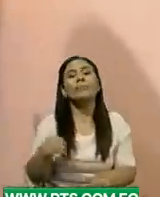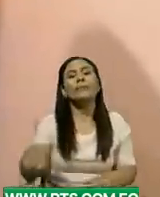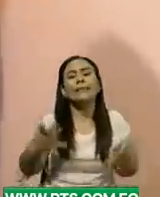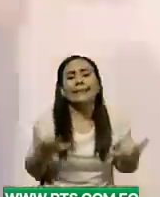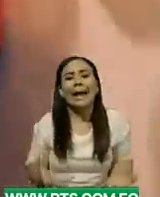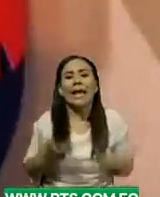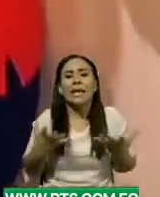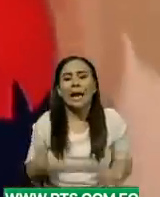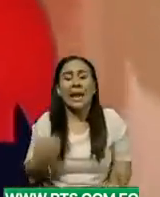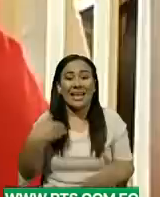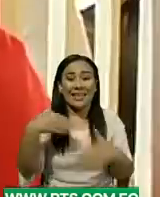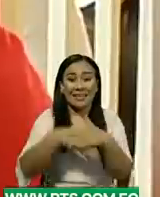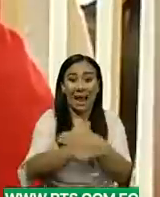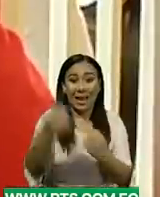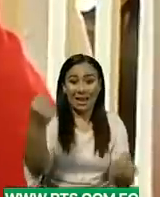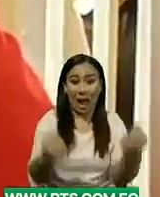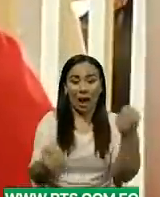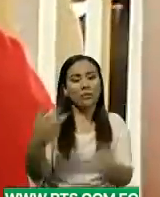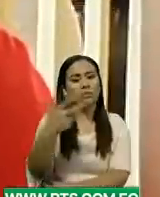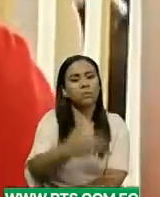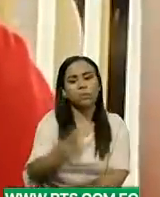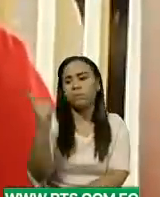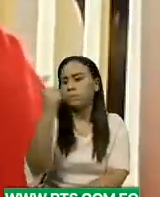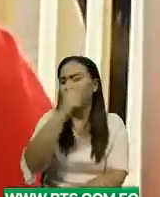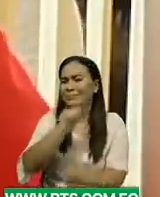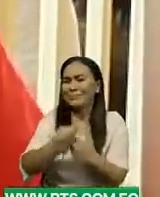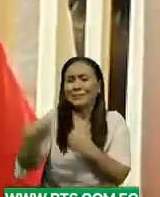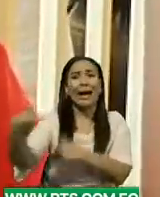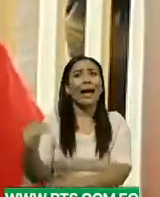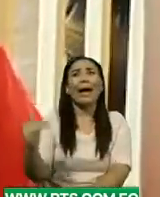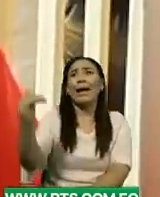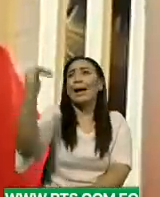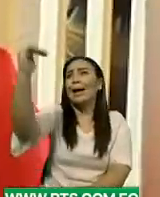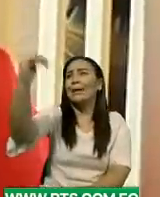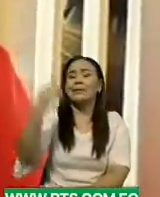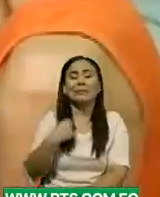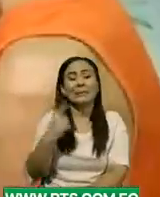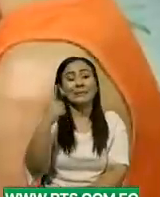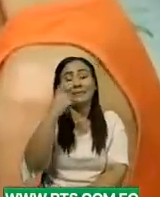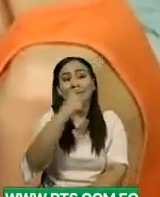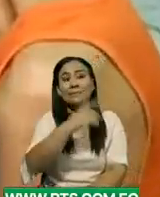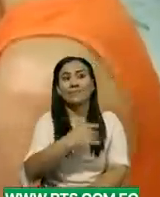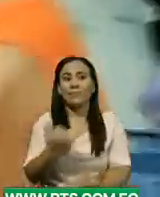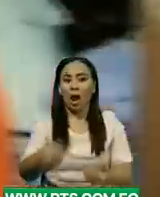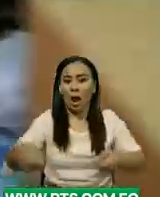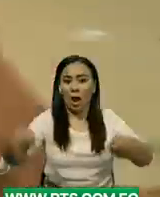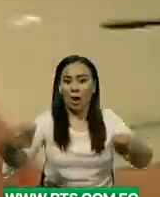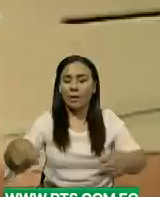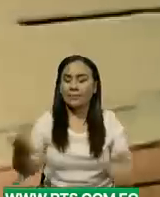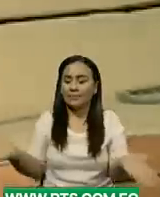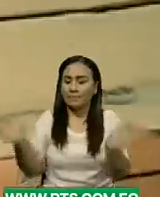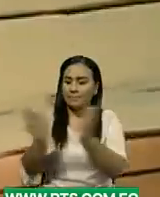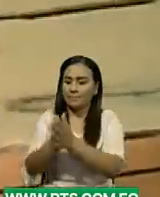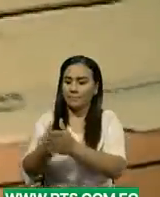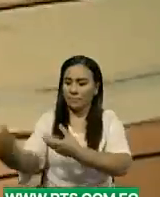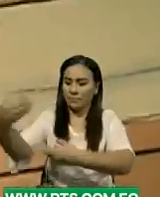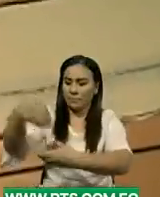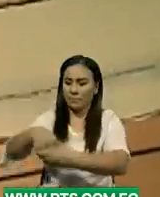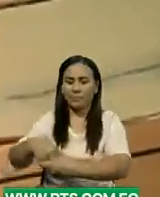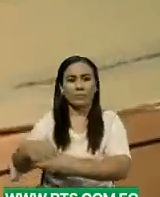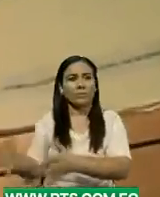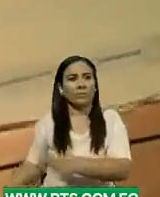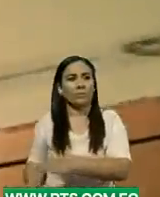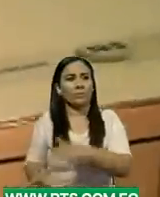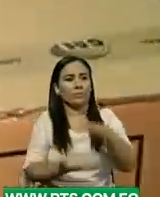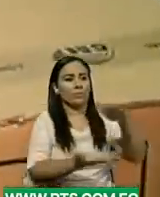carro, los centros de votación eran en el piso alto, entonces sí era una complicación. Las papeletas fueron selladas y colocadas en las